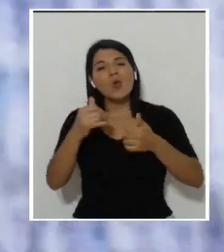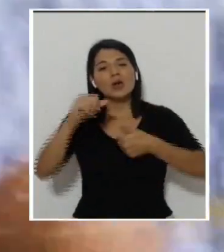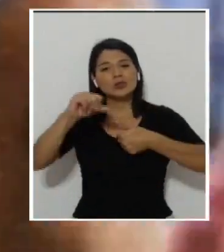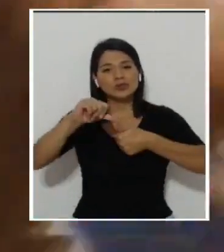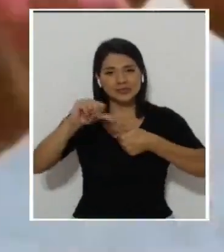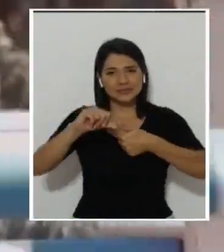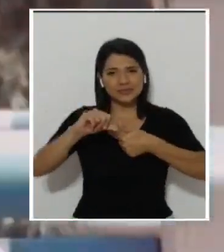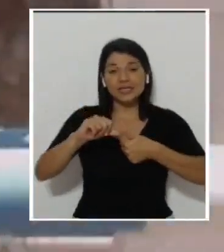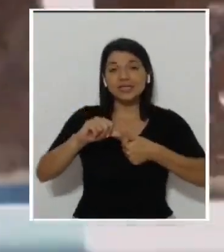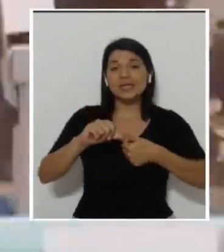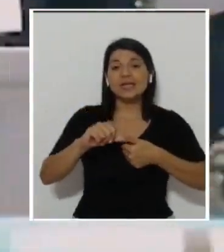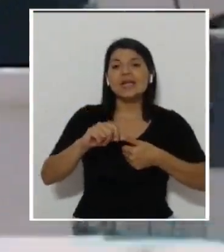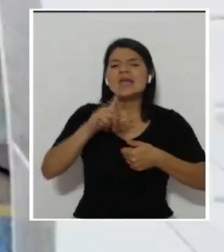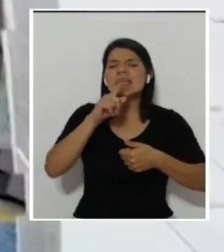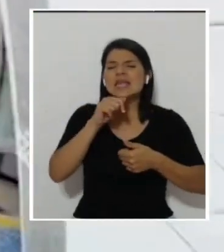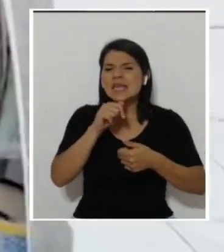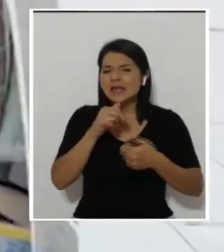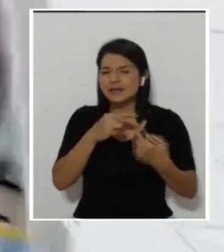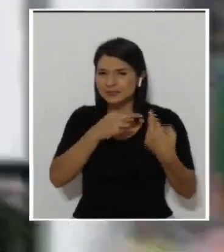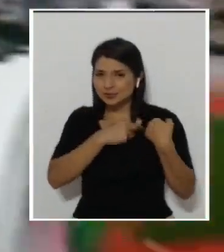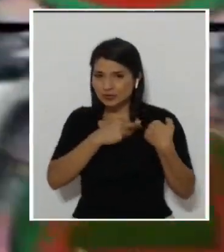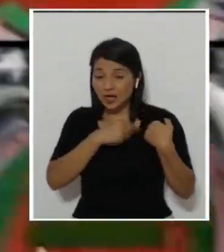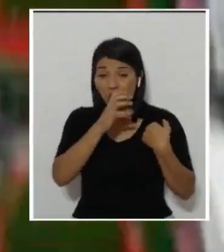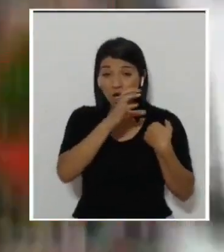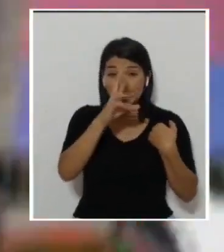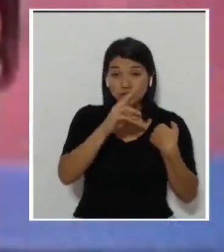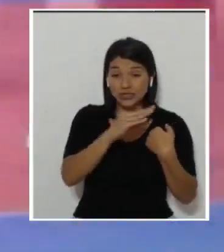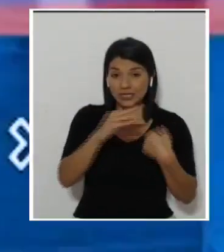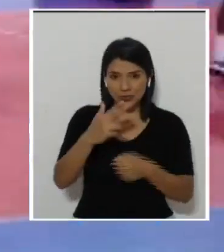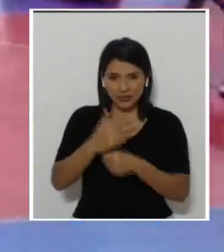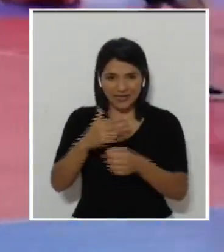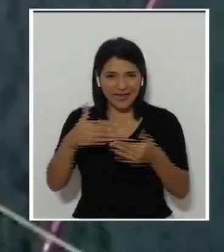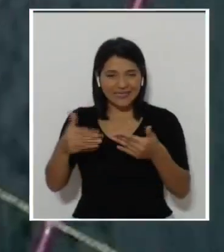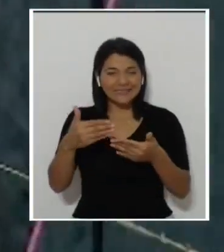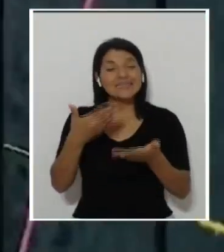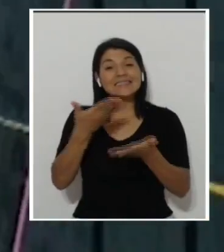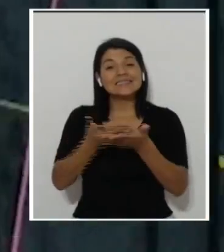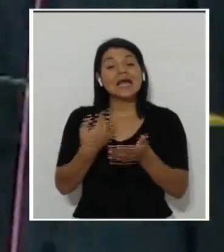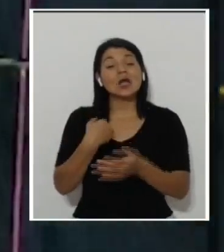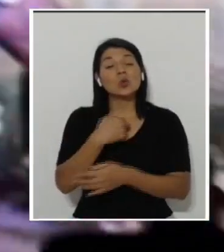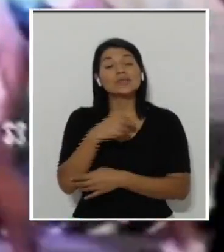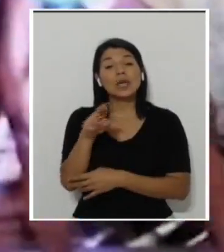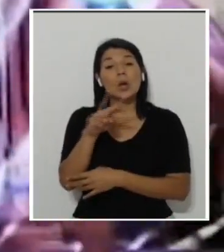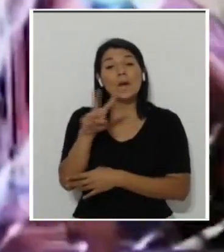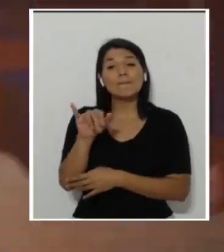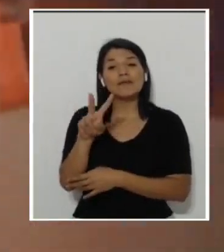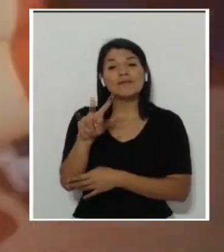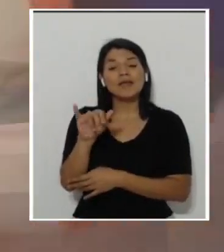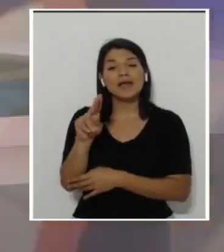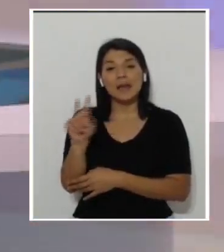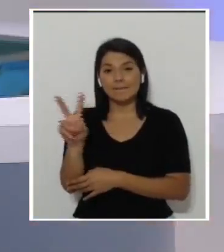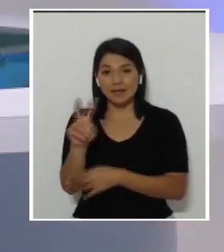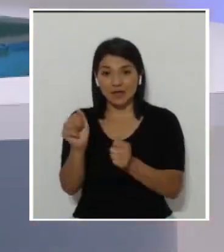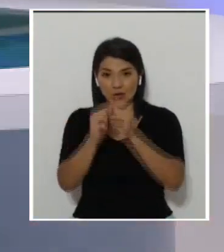en conjunto Costa Rica y Guatemala. Ya casi viene nuestra compañera Viviana Víquez con la información deportiva.